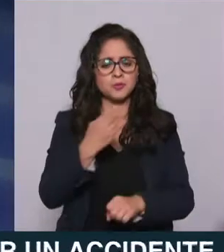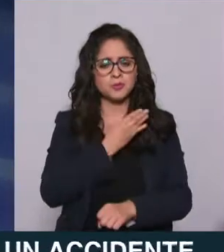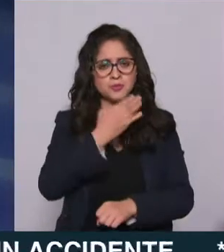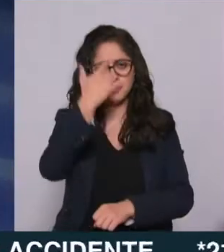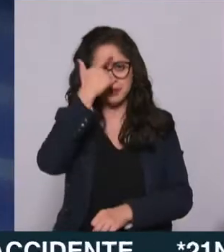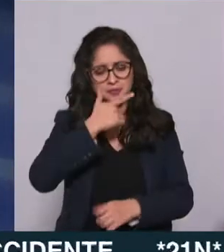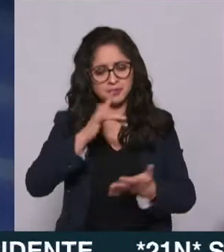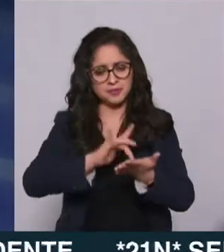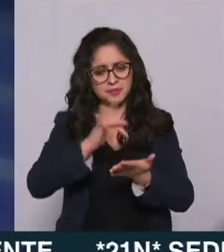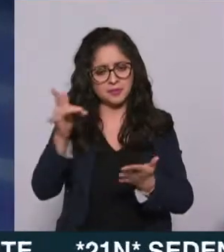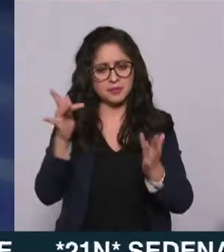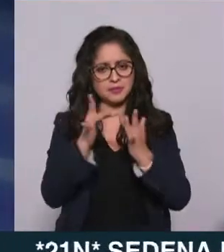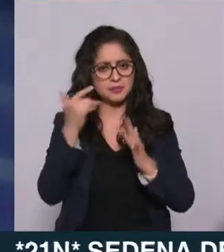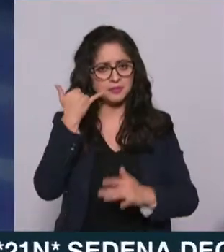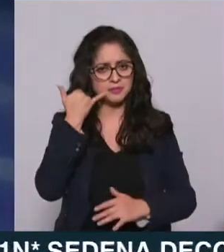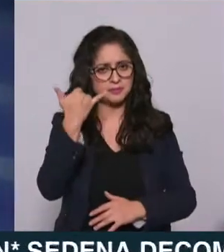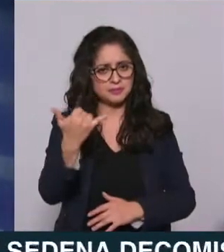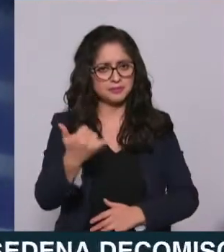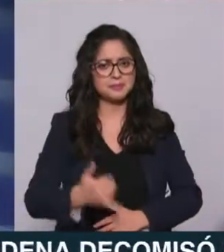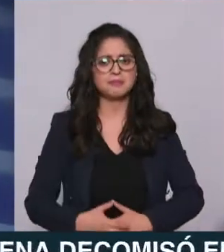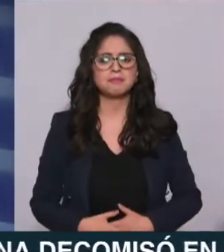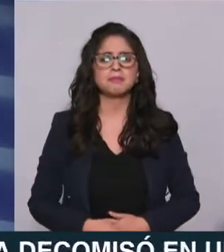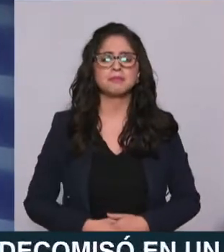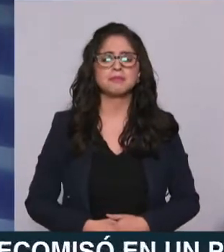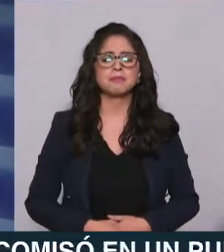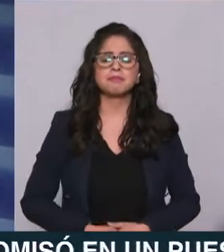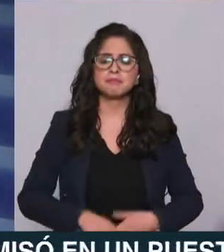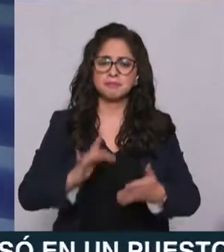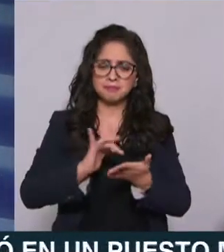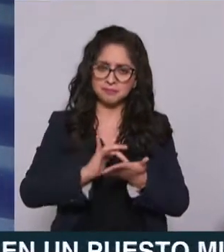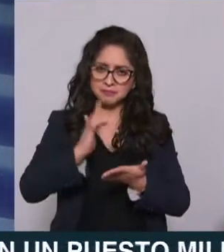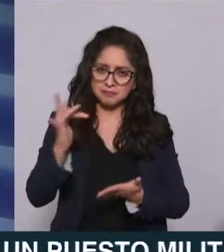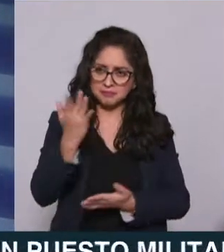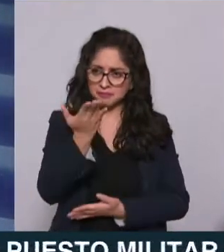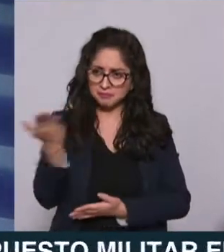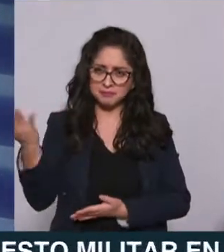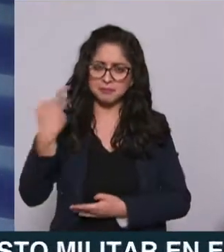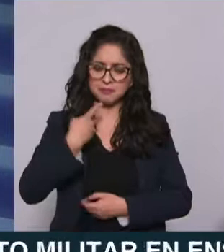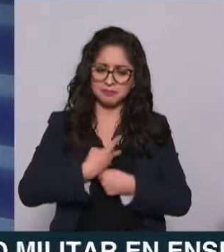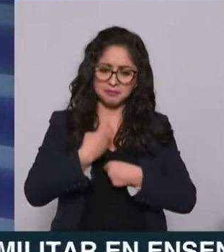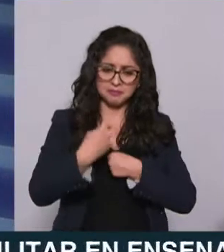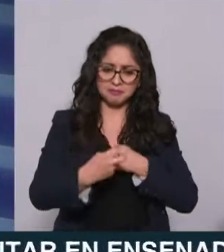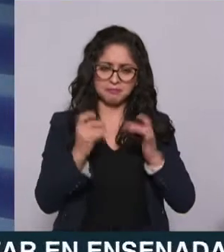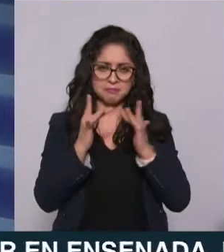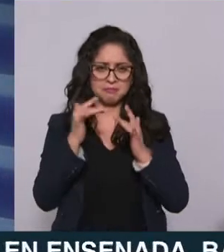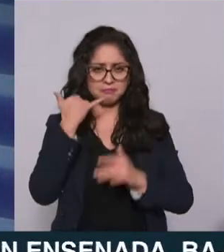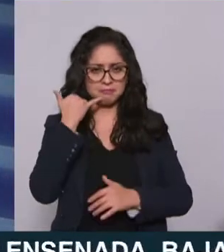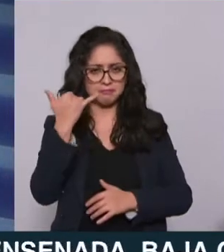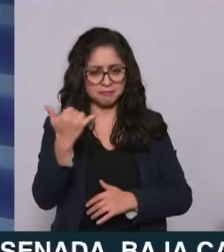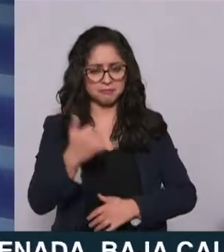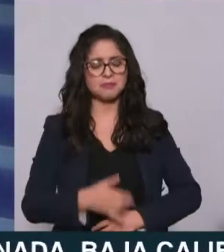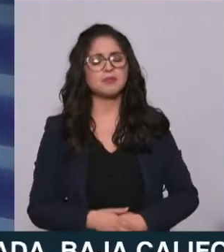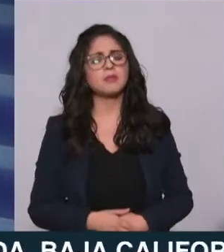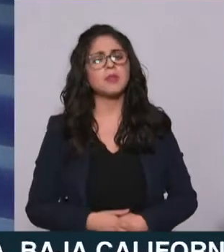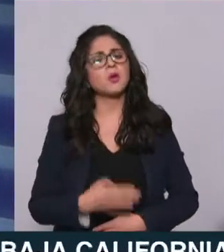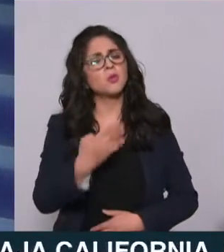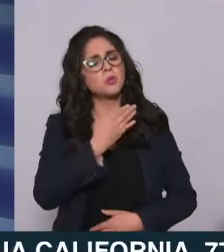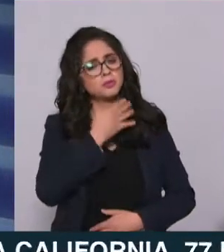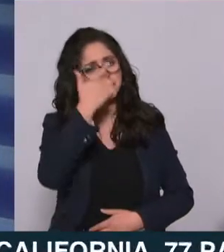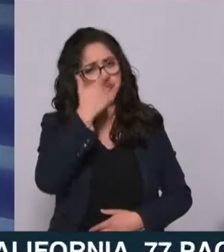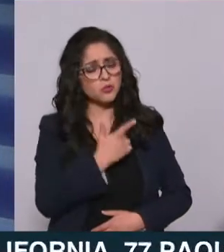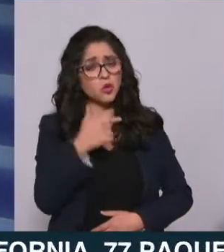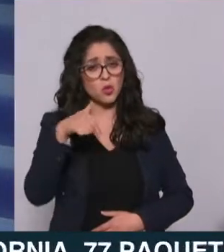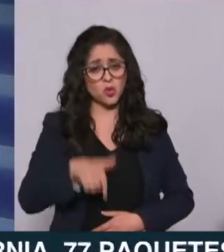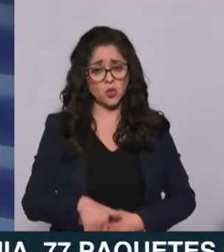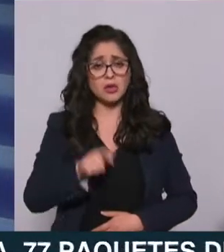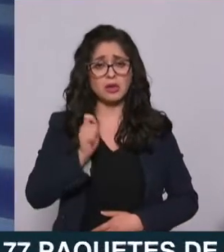la llamada. Gracias a ustedes por la invitación, buenas noches. Muy buenas noches, Ricardo. Ricardo, hoy en la mañana el abogado de